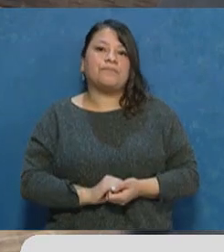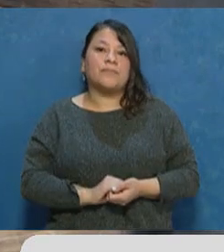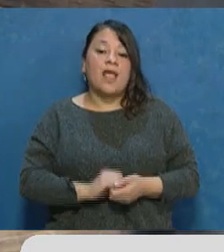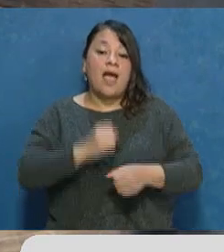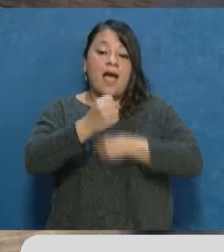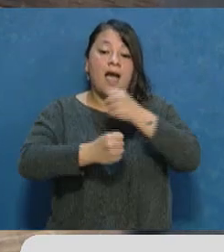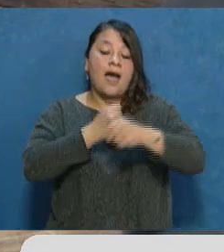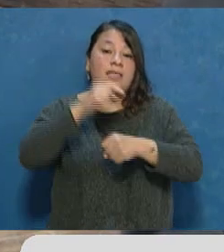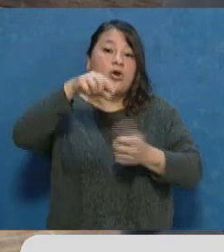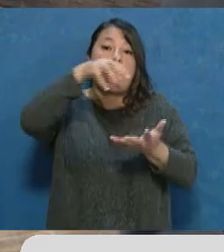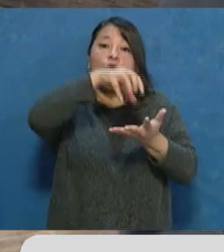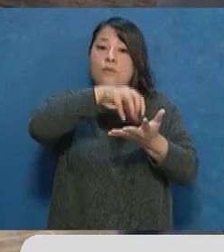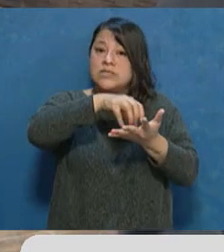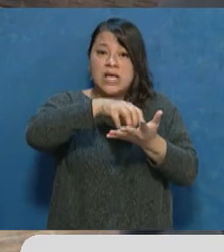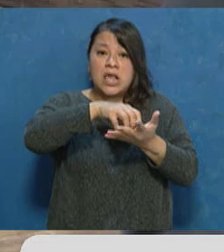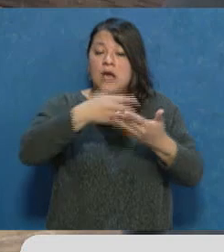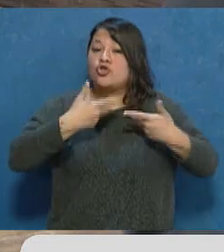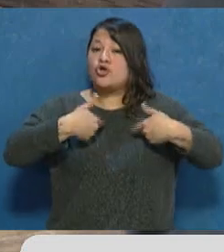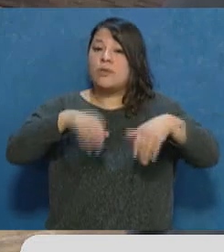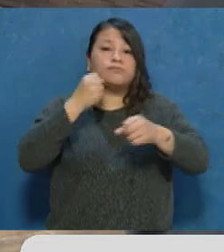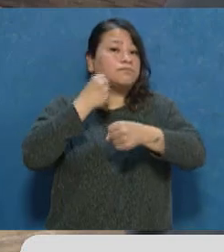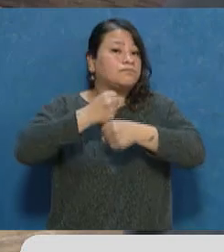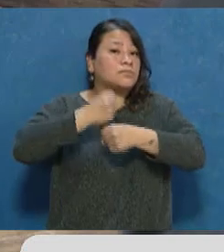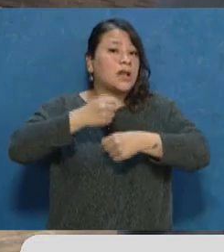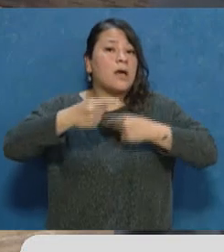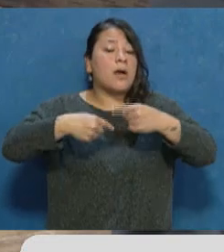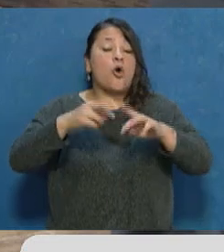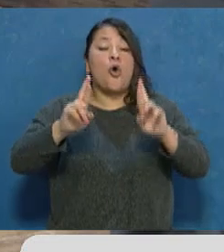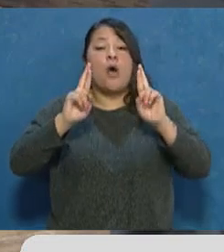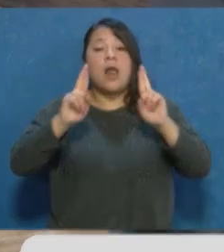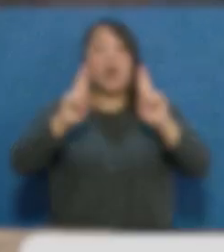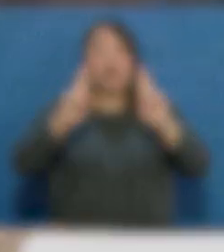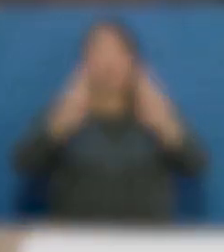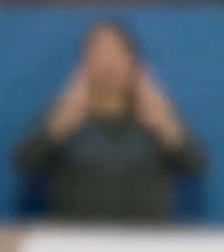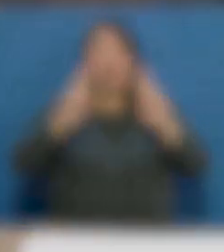obstante ello, hasta el momento la comisaría sigue funcionando normal y esperemos que esto se mejore.